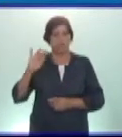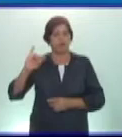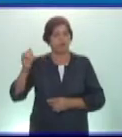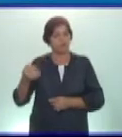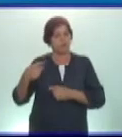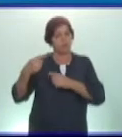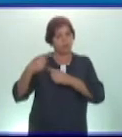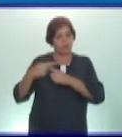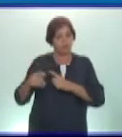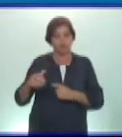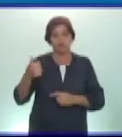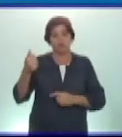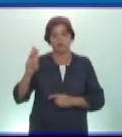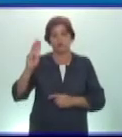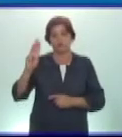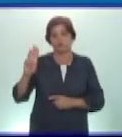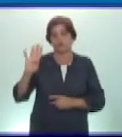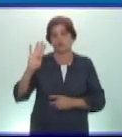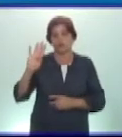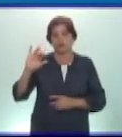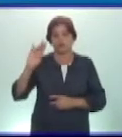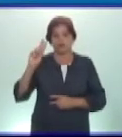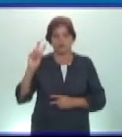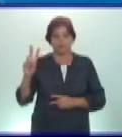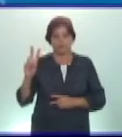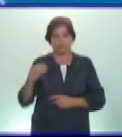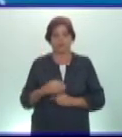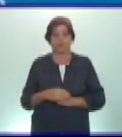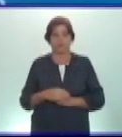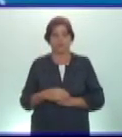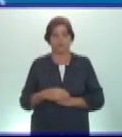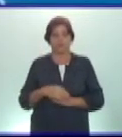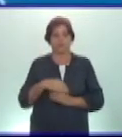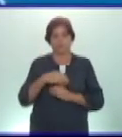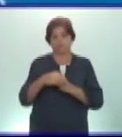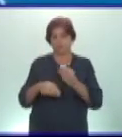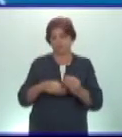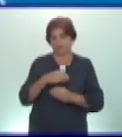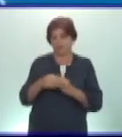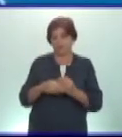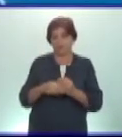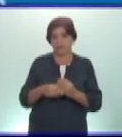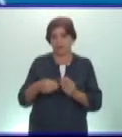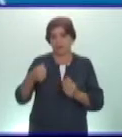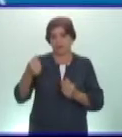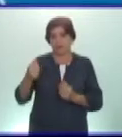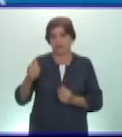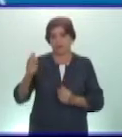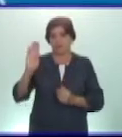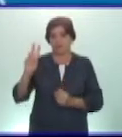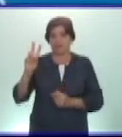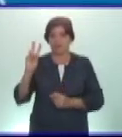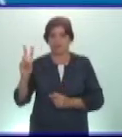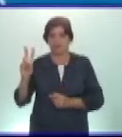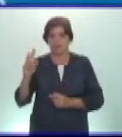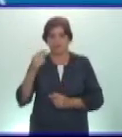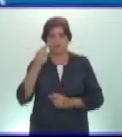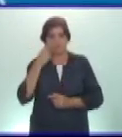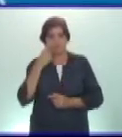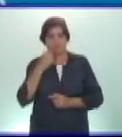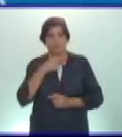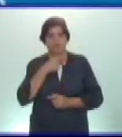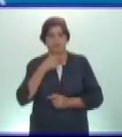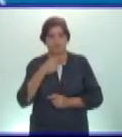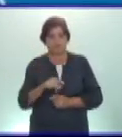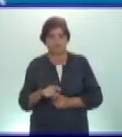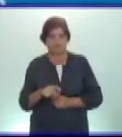adverbio. En cuanto a la invariabilidad del adverbio, vamos a ver el ejemplo que le presentamos. Fíjense que el adverbio